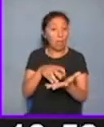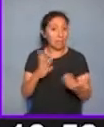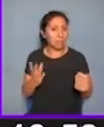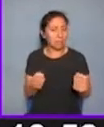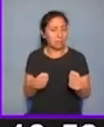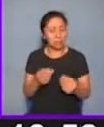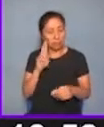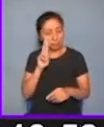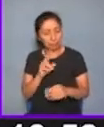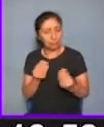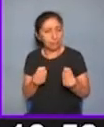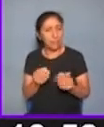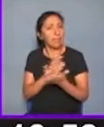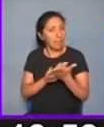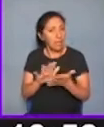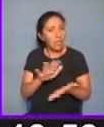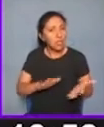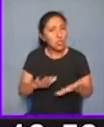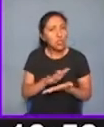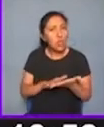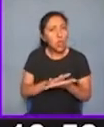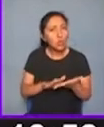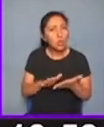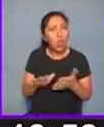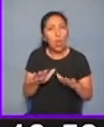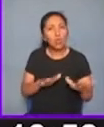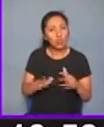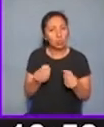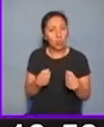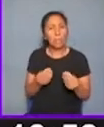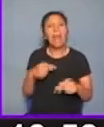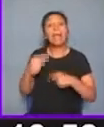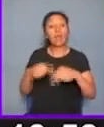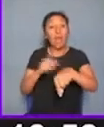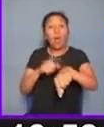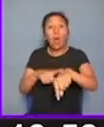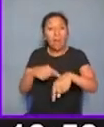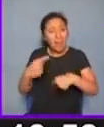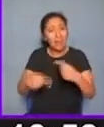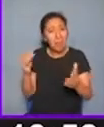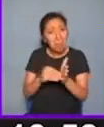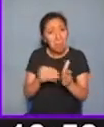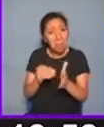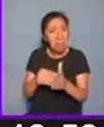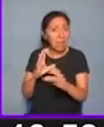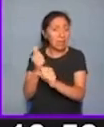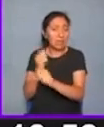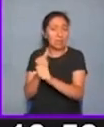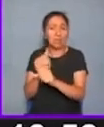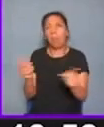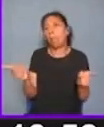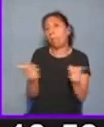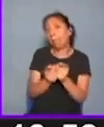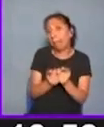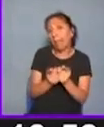si ya se pudo solucionar y Y lograr de que la frecuencia se mantenga por lo menos ya que disminuyen las unidades pero que por ahí las